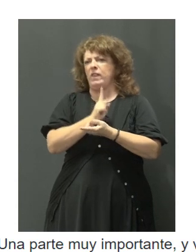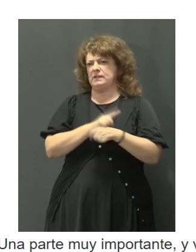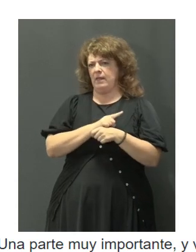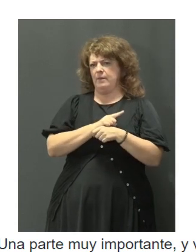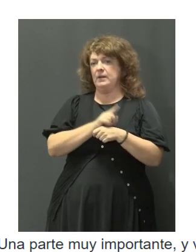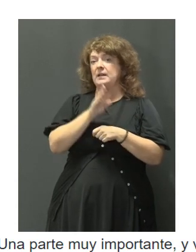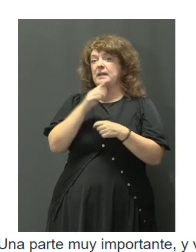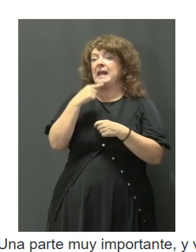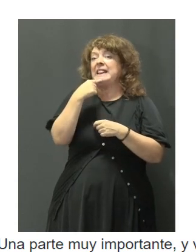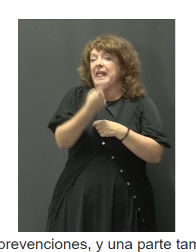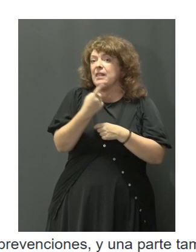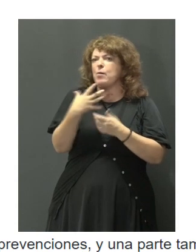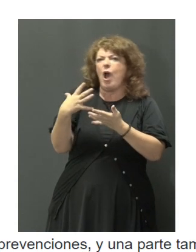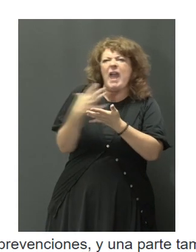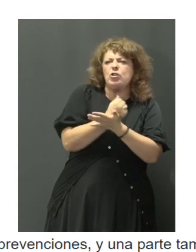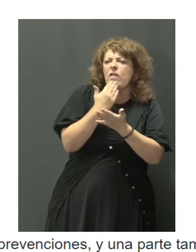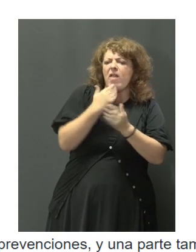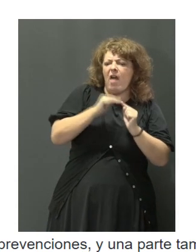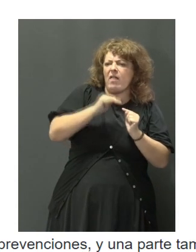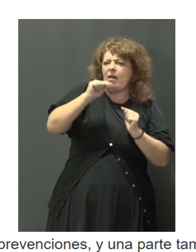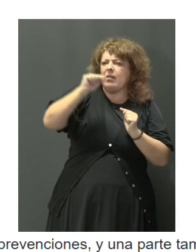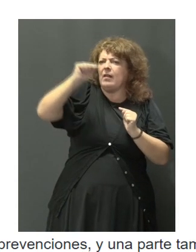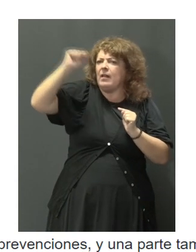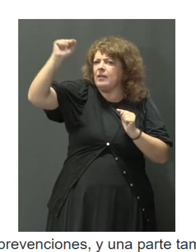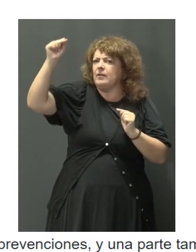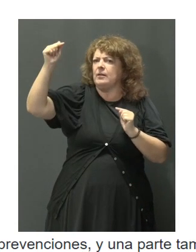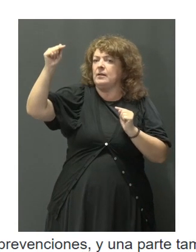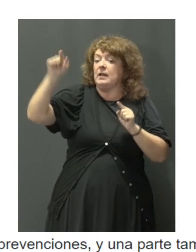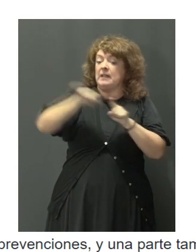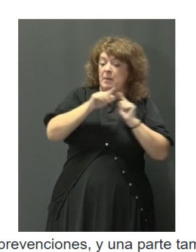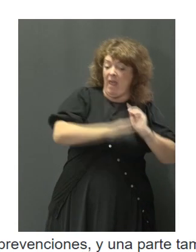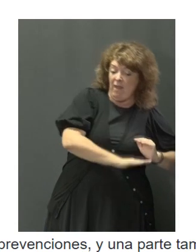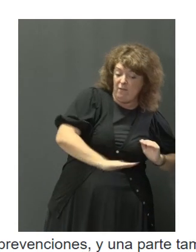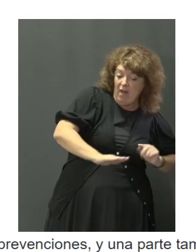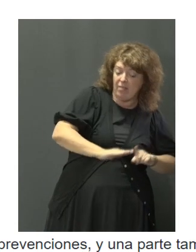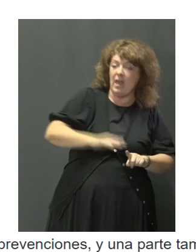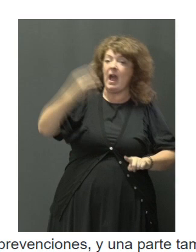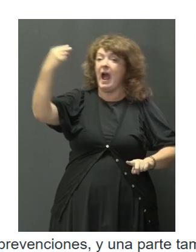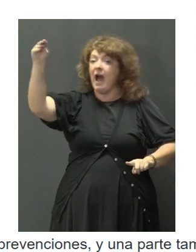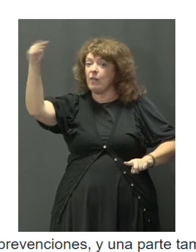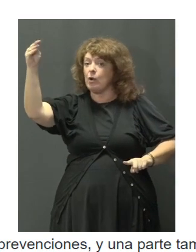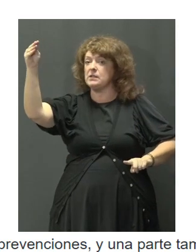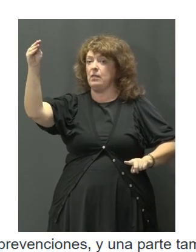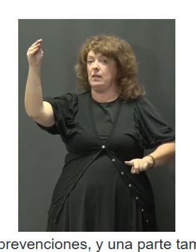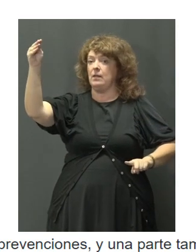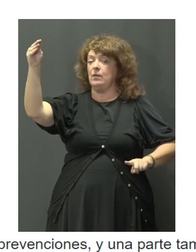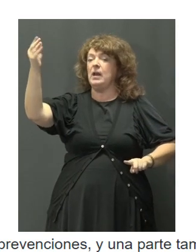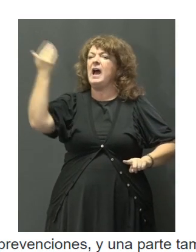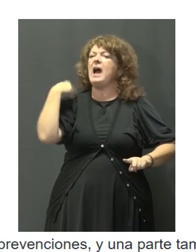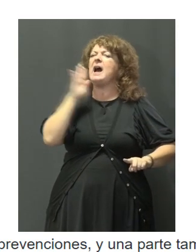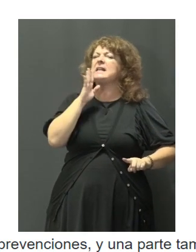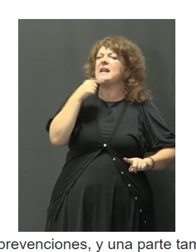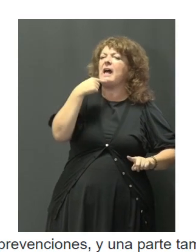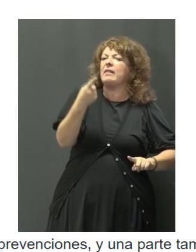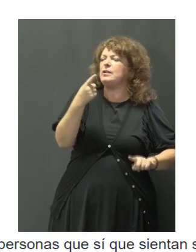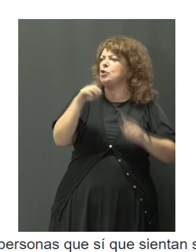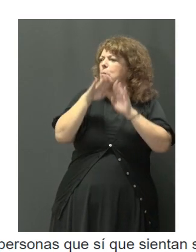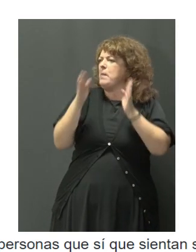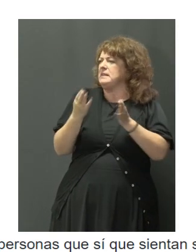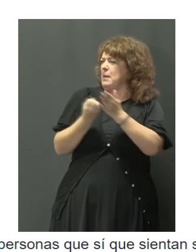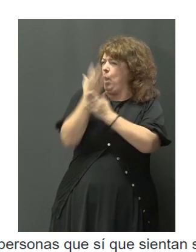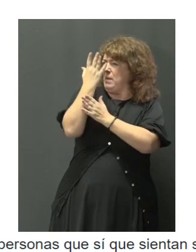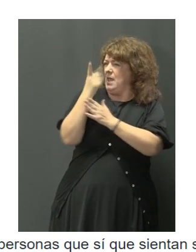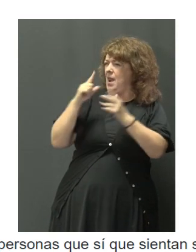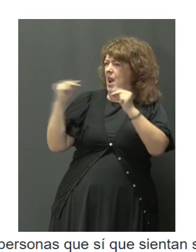como decimos, en todas las edades, porque vamos a ver que en infancia y adolescencia, antes ya se ha mencionado también en la mesa